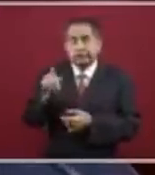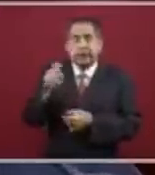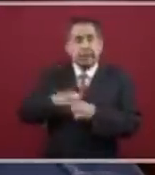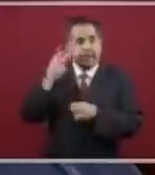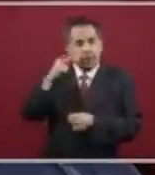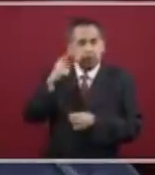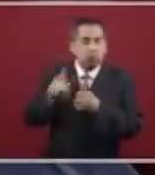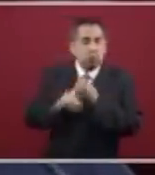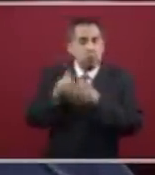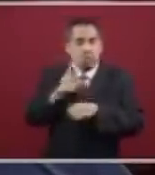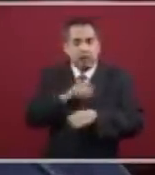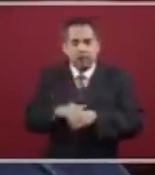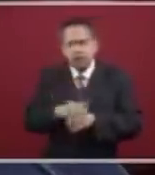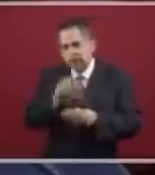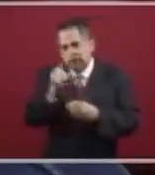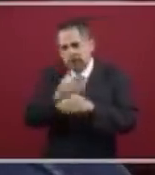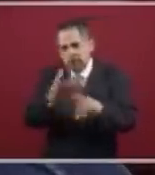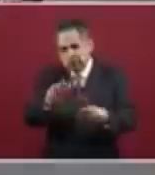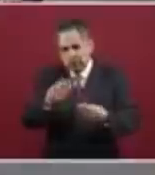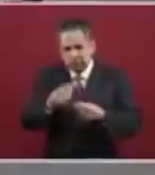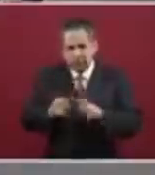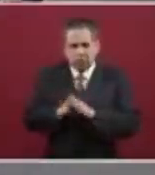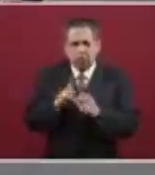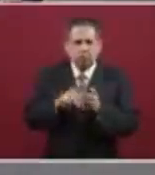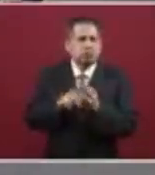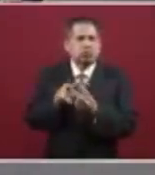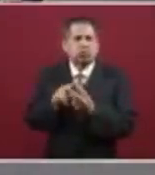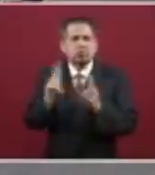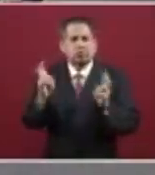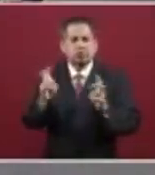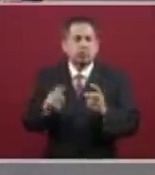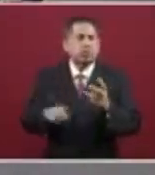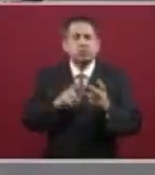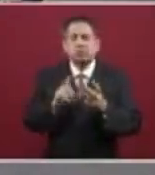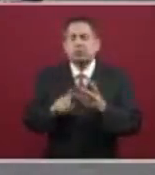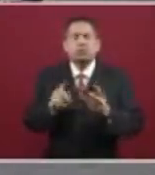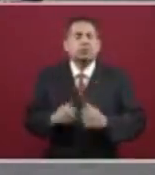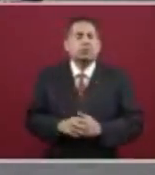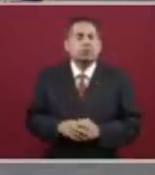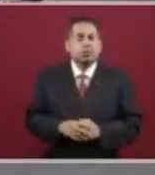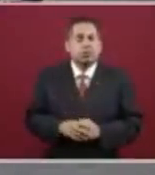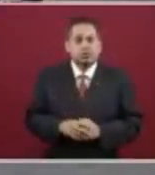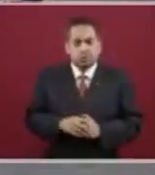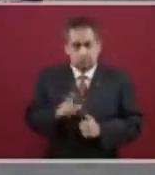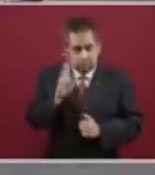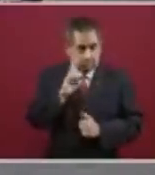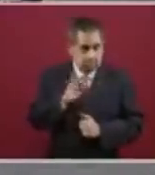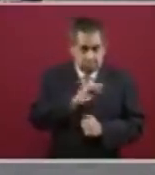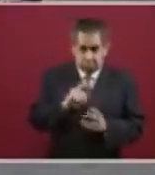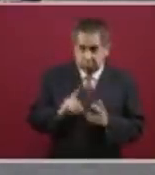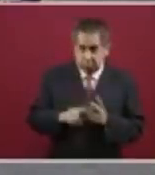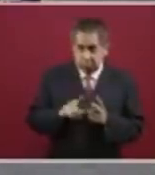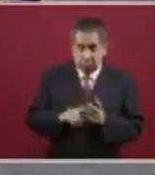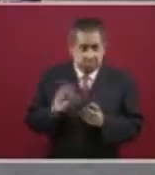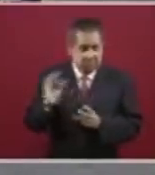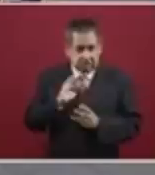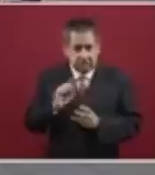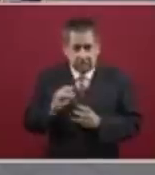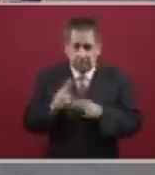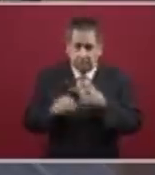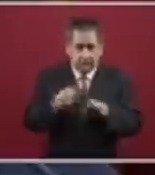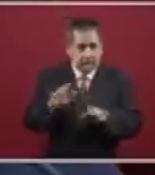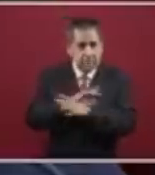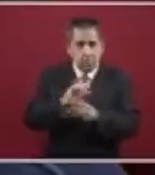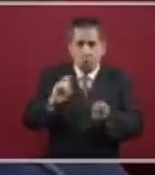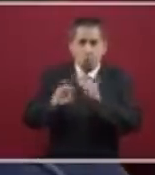primero, ¿qué información tiene usted al respecto de estos dos temas? Y si esto podría causar un cambio en la